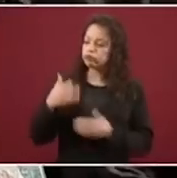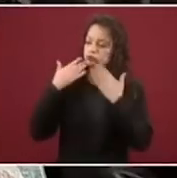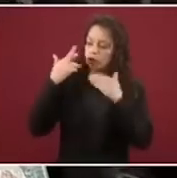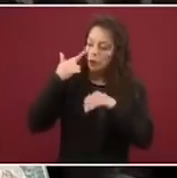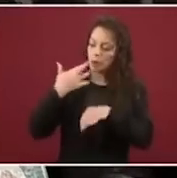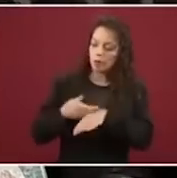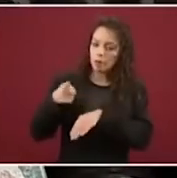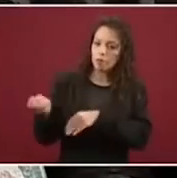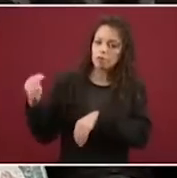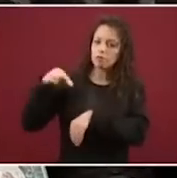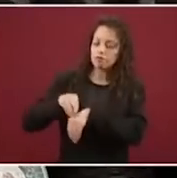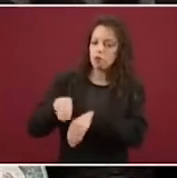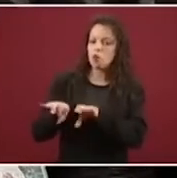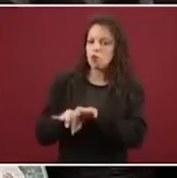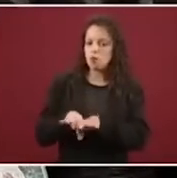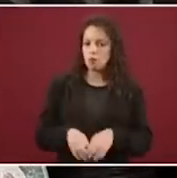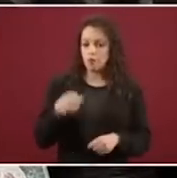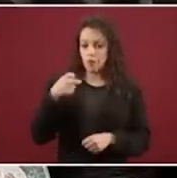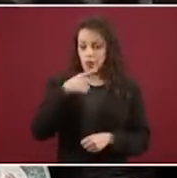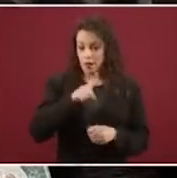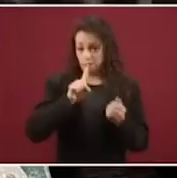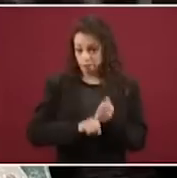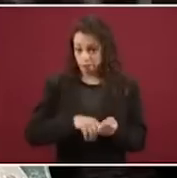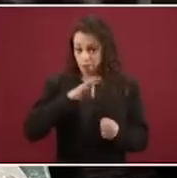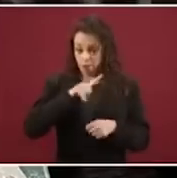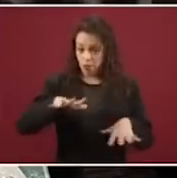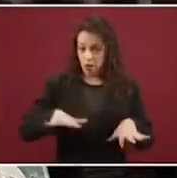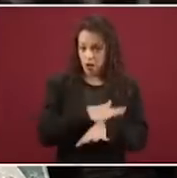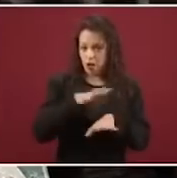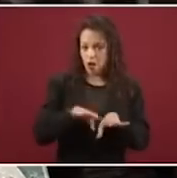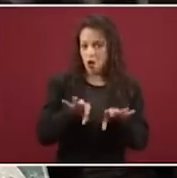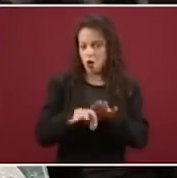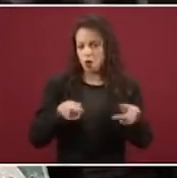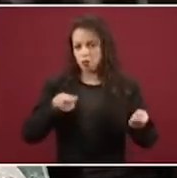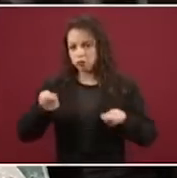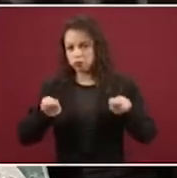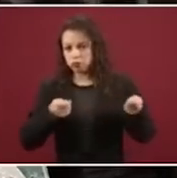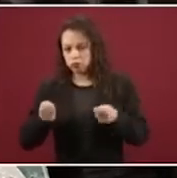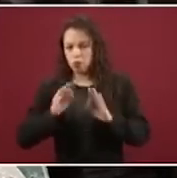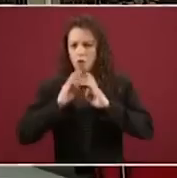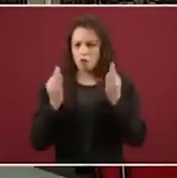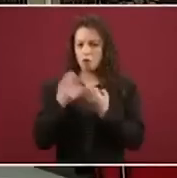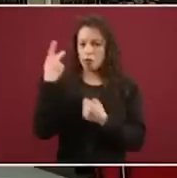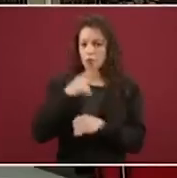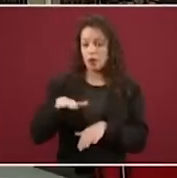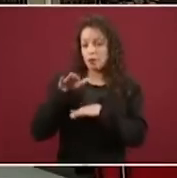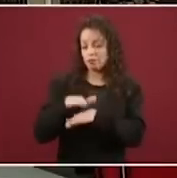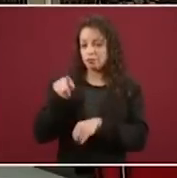esto representa un cambio de timón en la forma de llevar el modelo económico. Gracias.